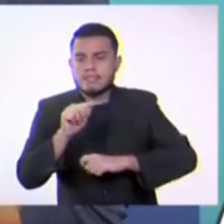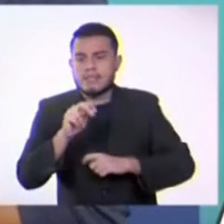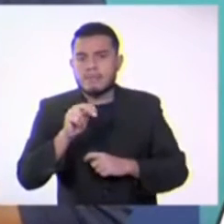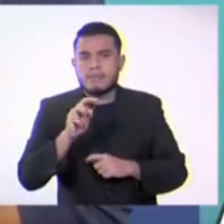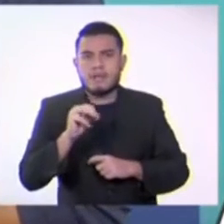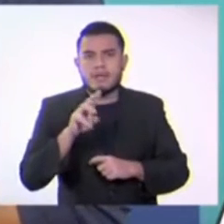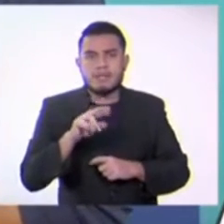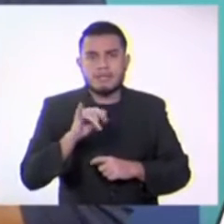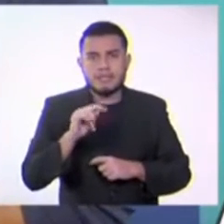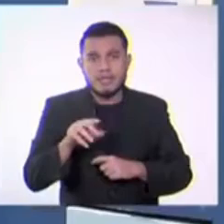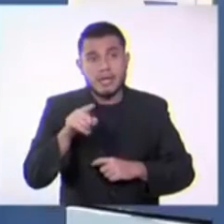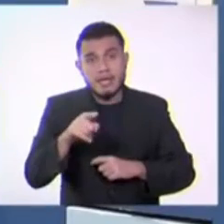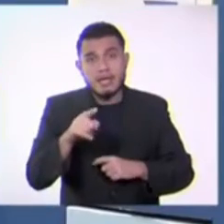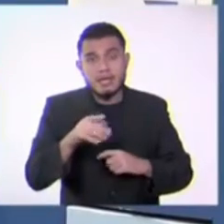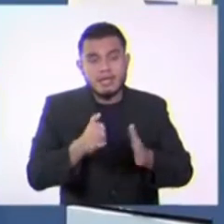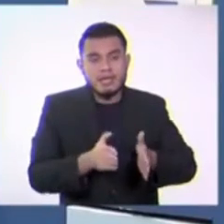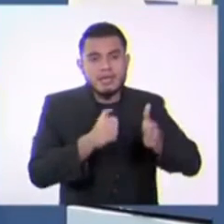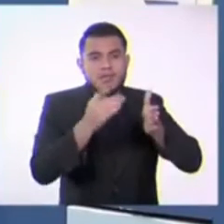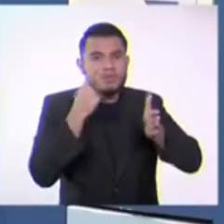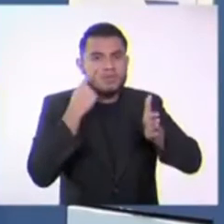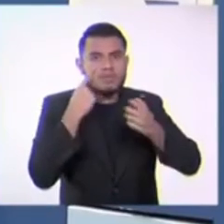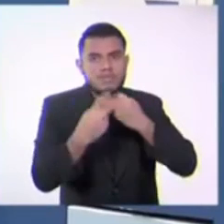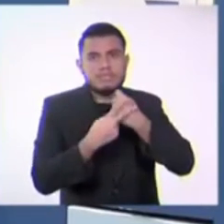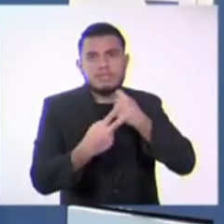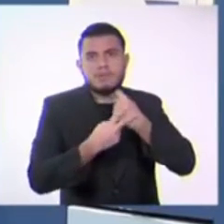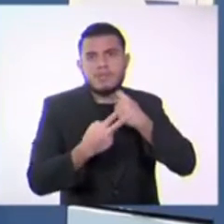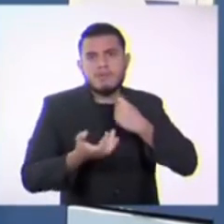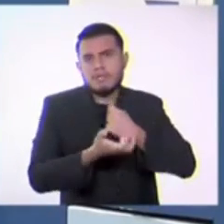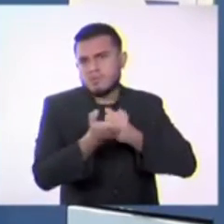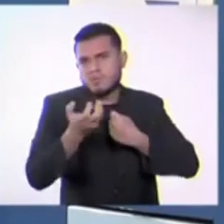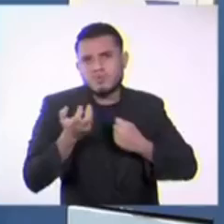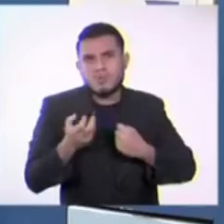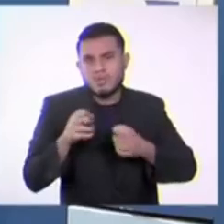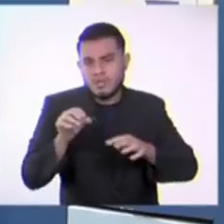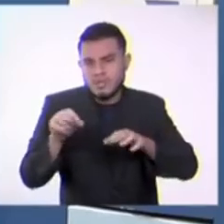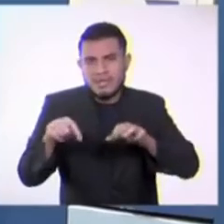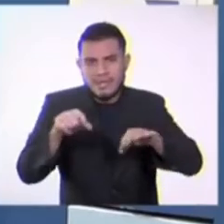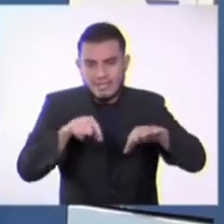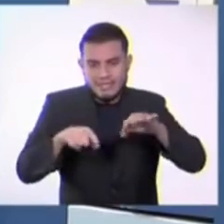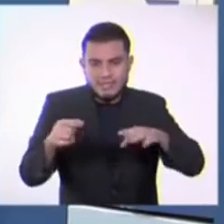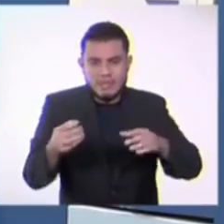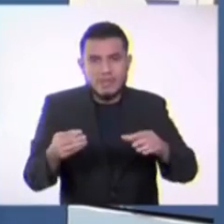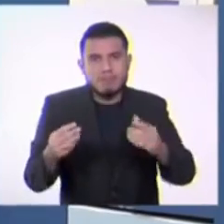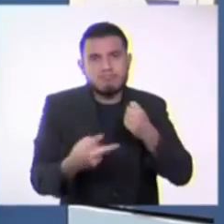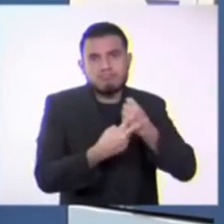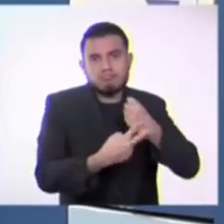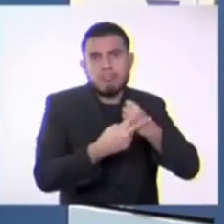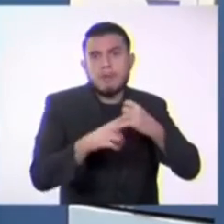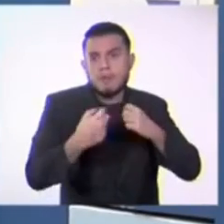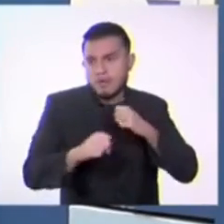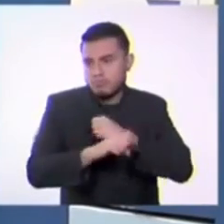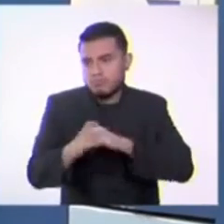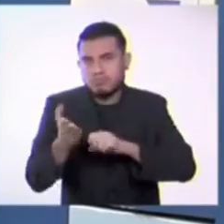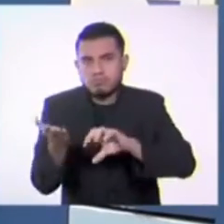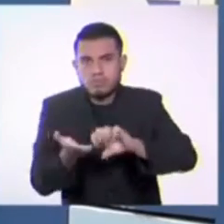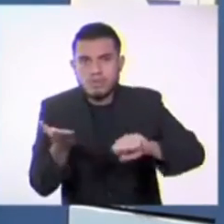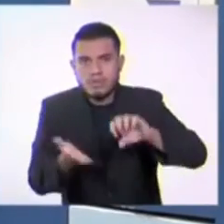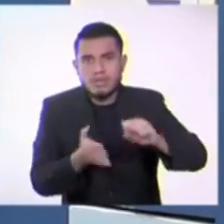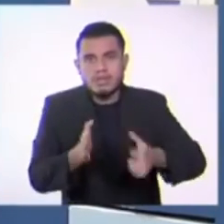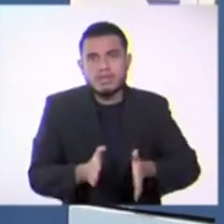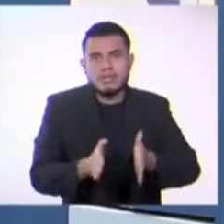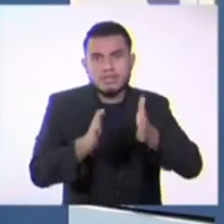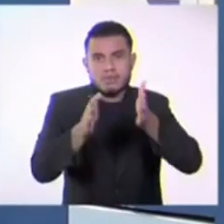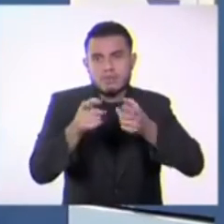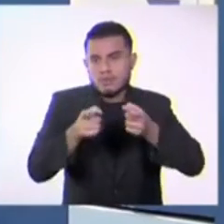donde se guardaban todos los granos básicos de ese momento para dar impulso también al agro. Era el Instituto Regulador